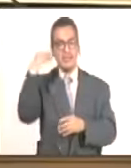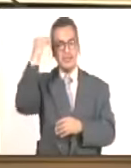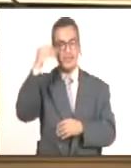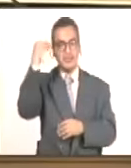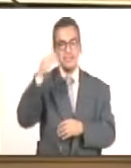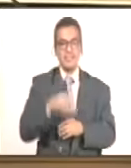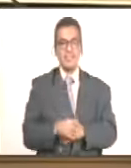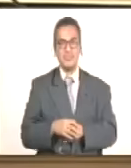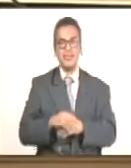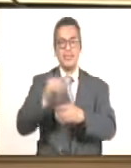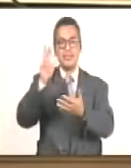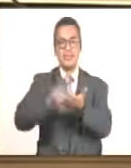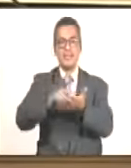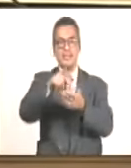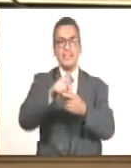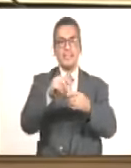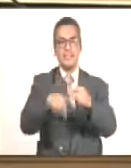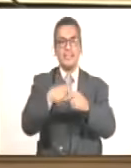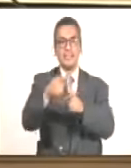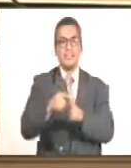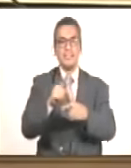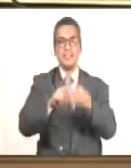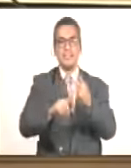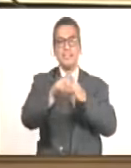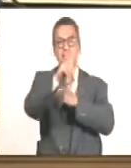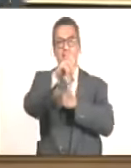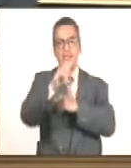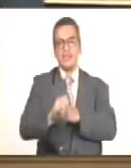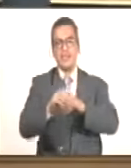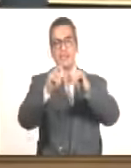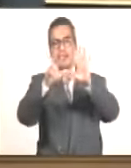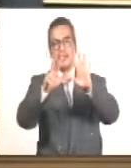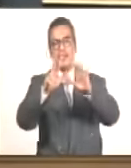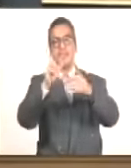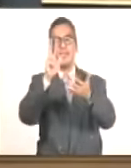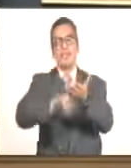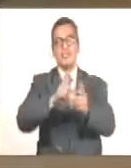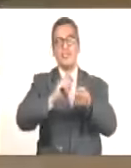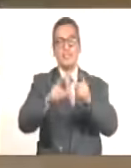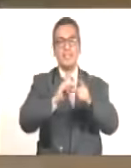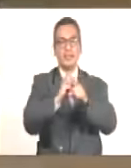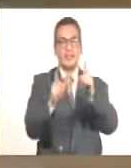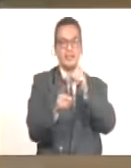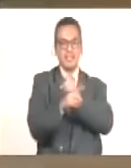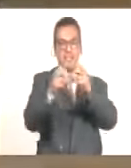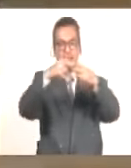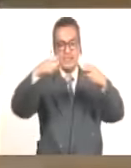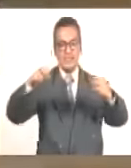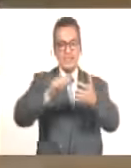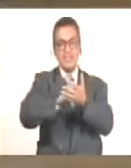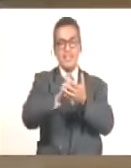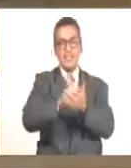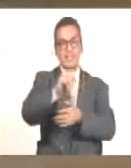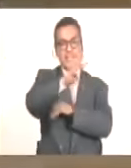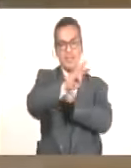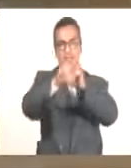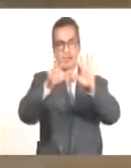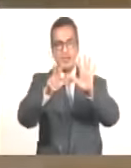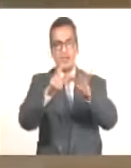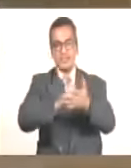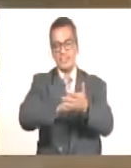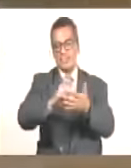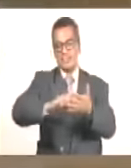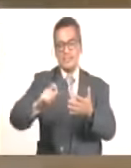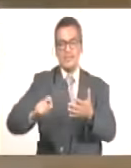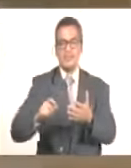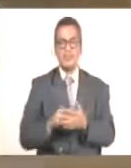consideración. Aprobado. Siguiente. Centésimo octavo. Se propone aprobar con modificación el contenido del artículo 48, el cual queda redactado en